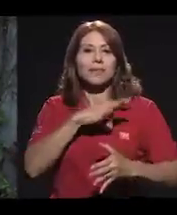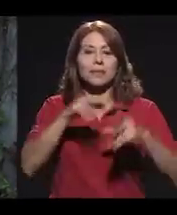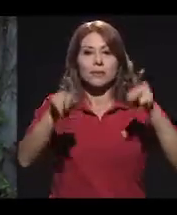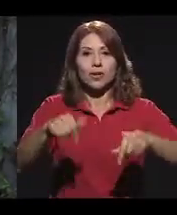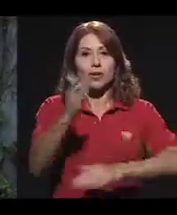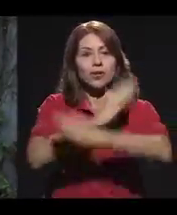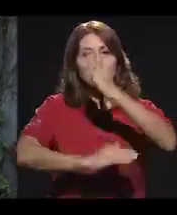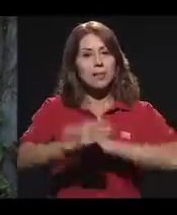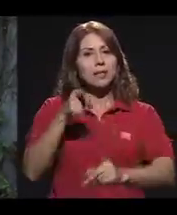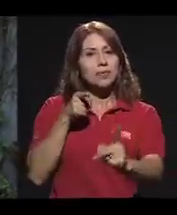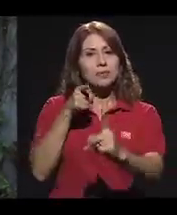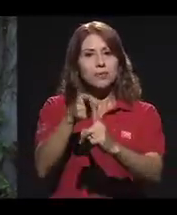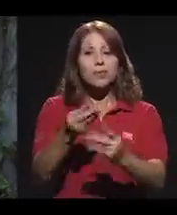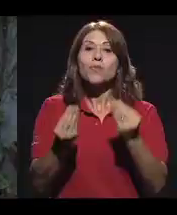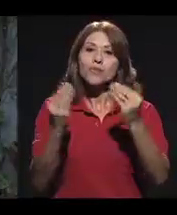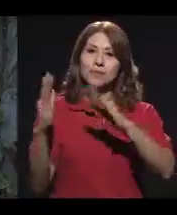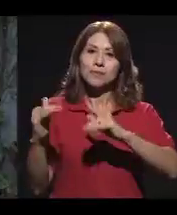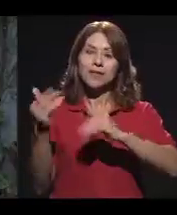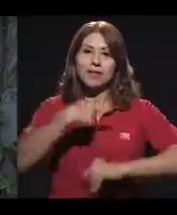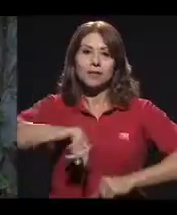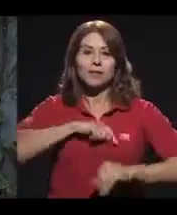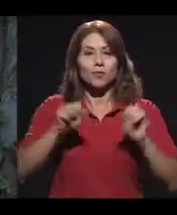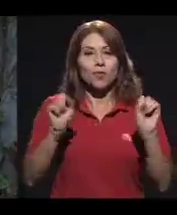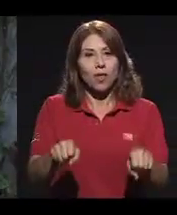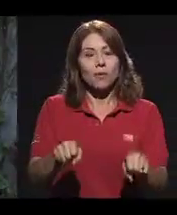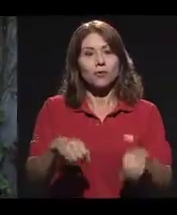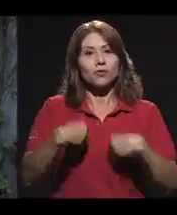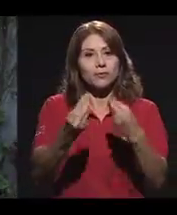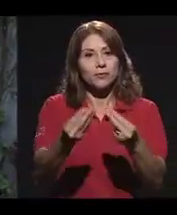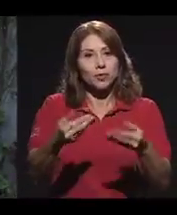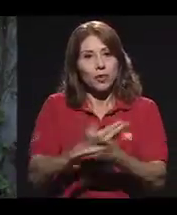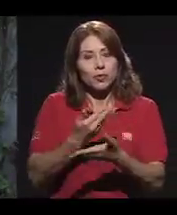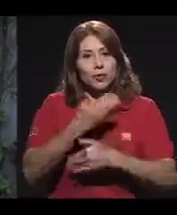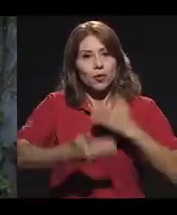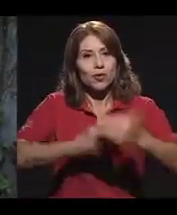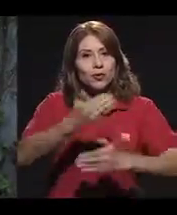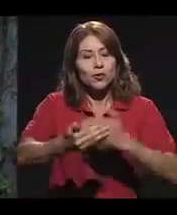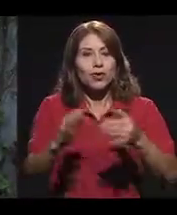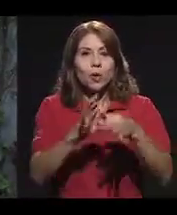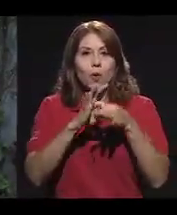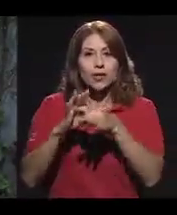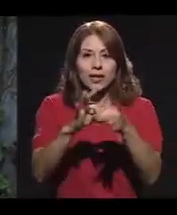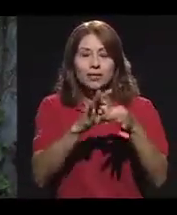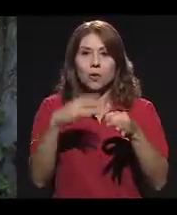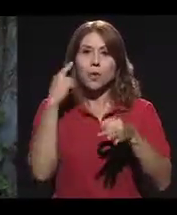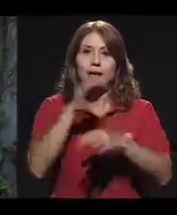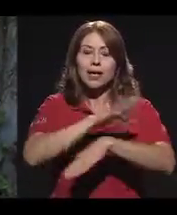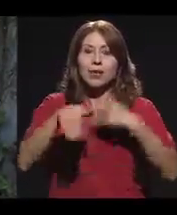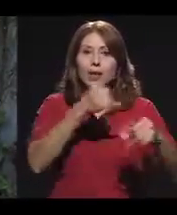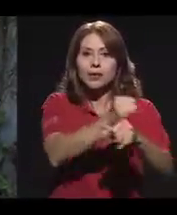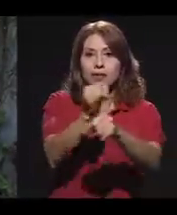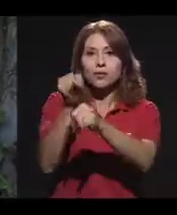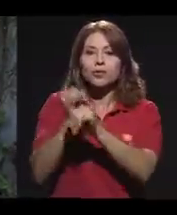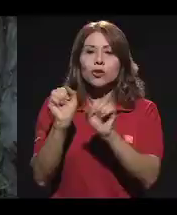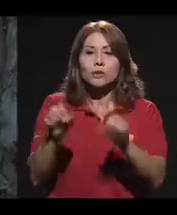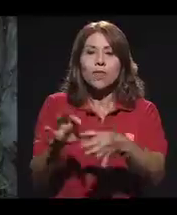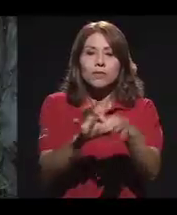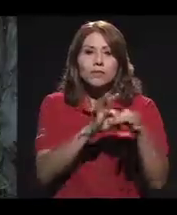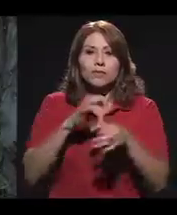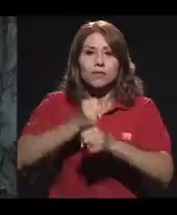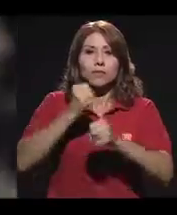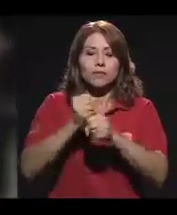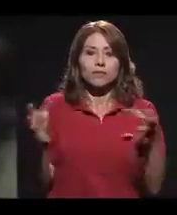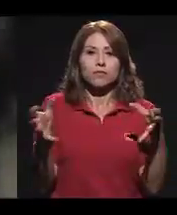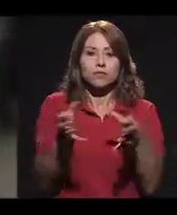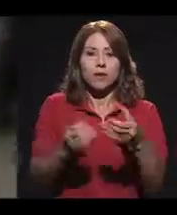personas con discapacidad. Así que hay mucha esperanza de que podamos generar nuevos procesos de coordinación que favorezcan el accionar de todas las instituciones en favor